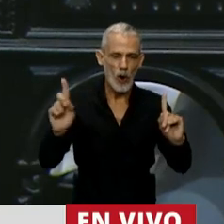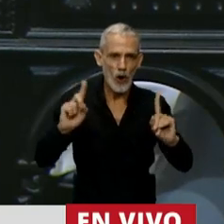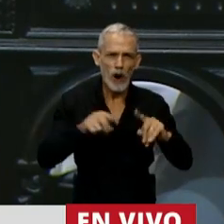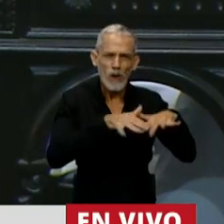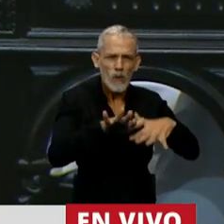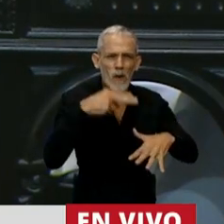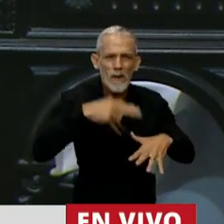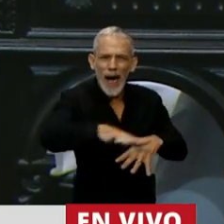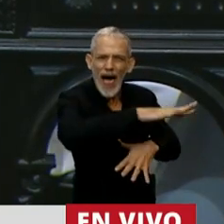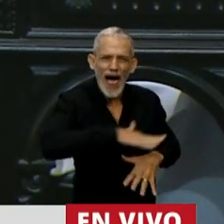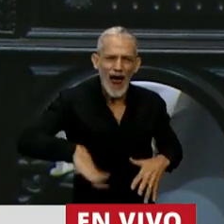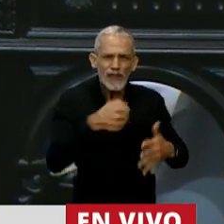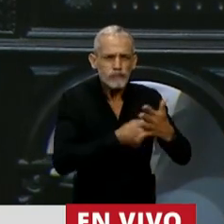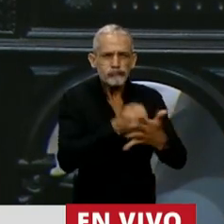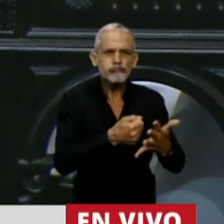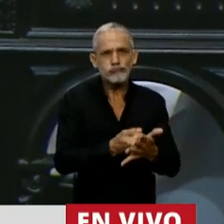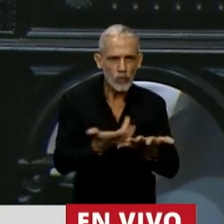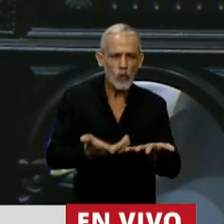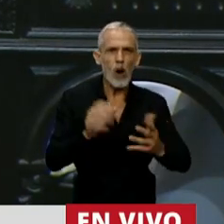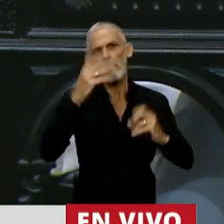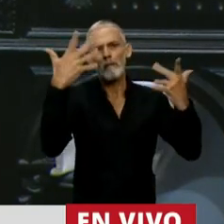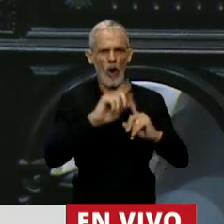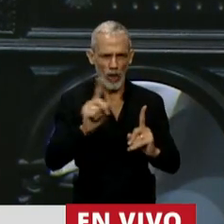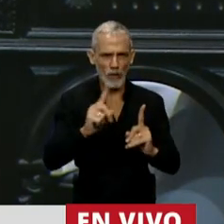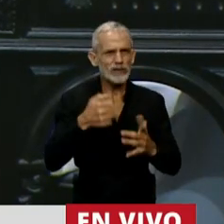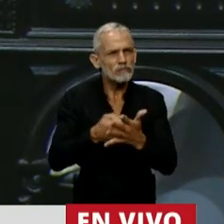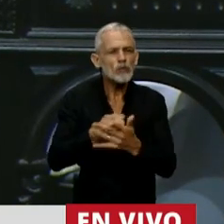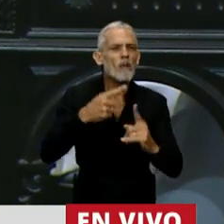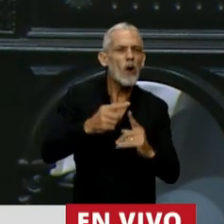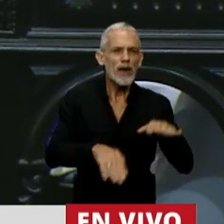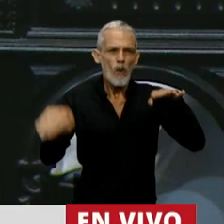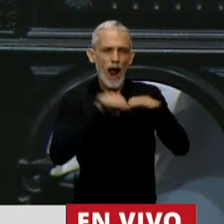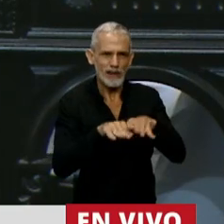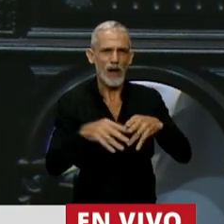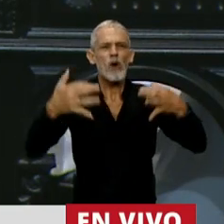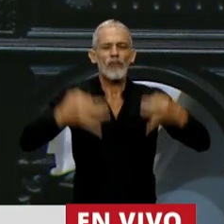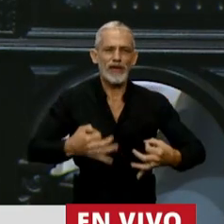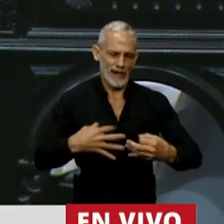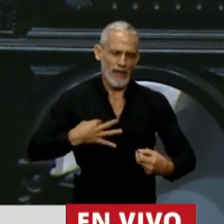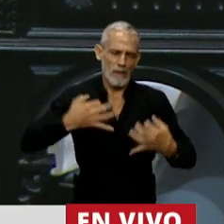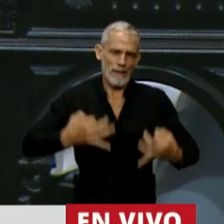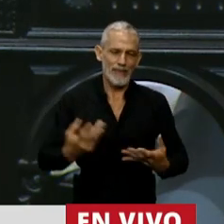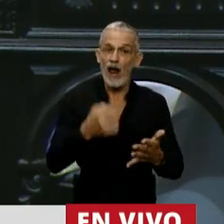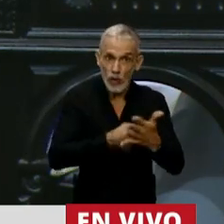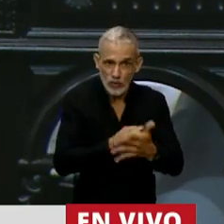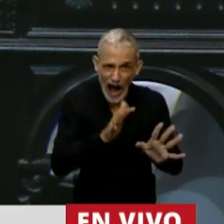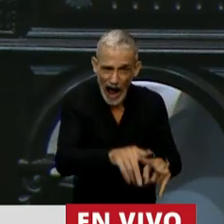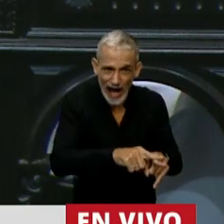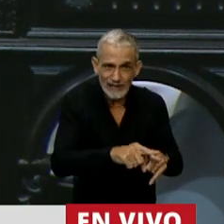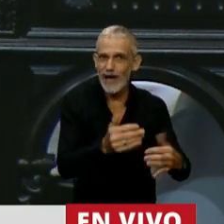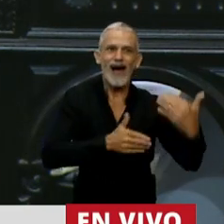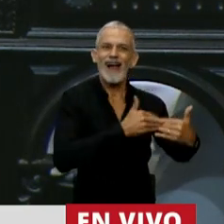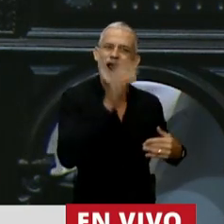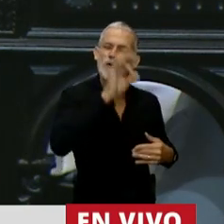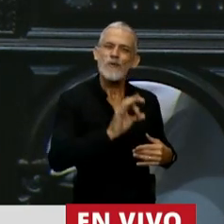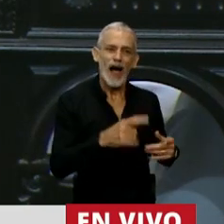verde no es una moda, presidente. Es la lucha por más libertad, por igualdad y por dignidad. Y estas luchas nunca